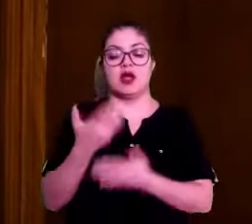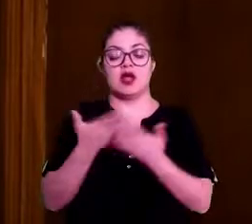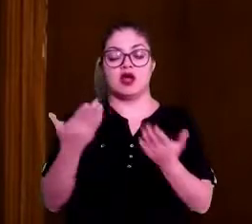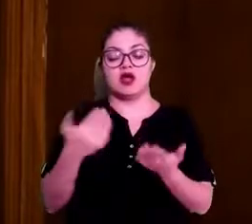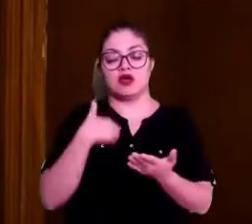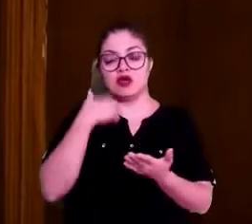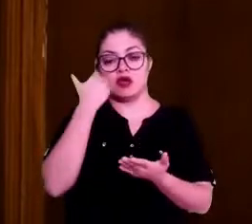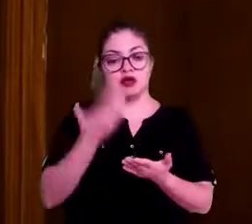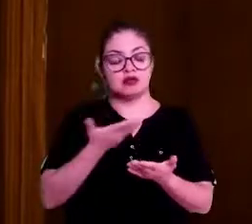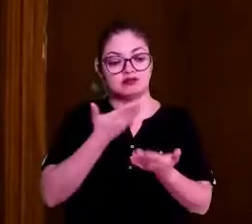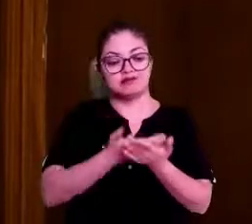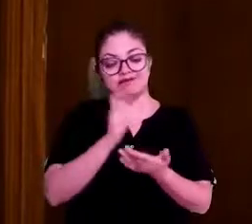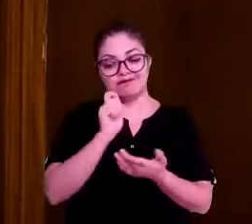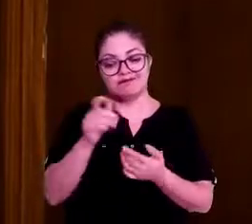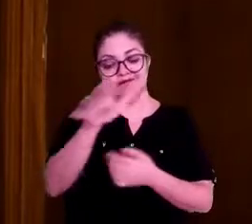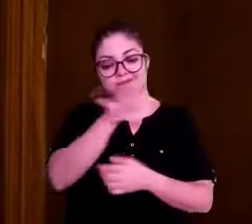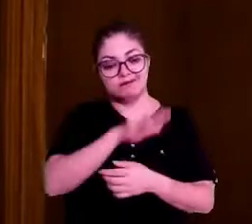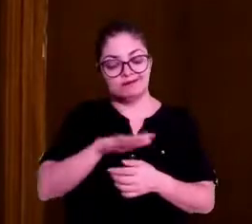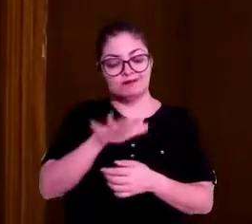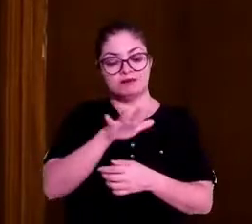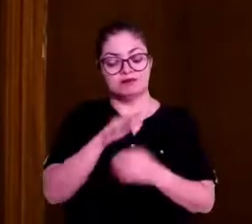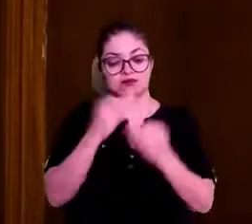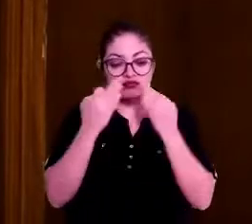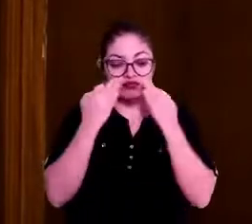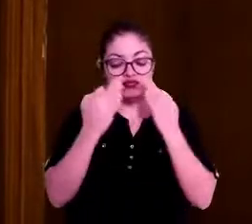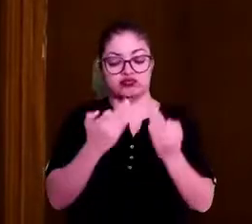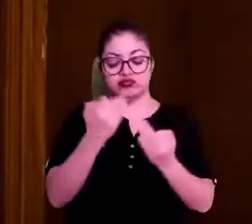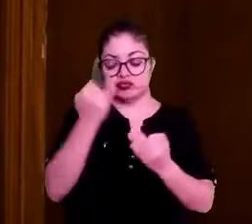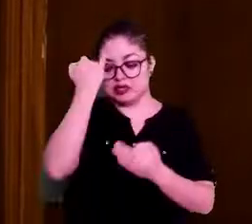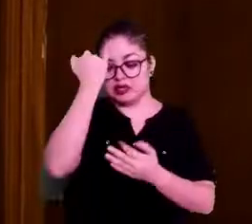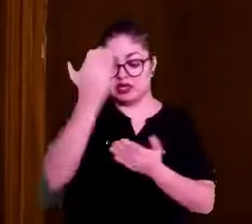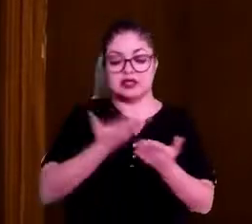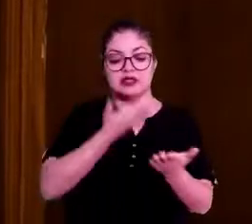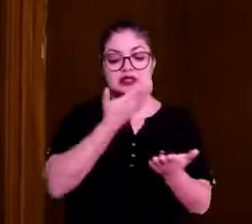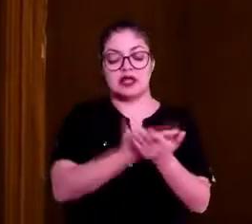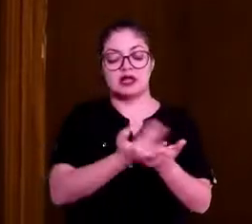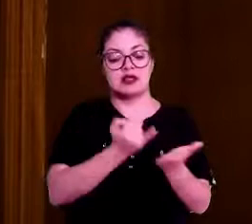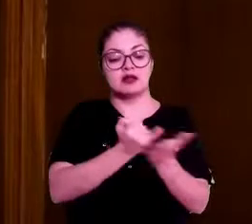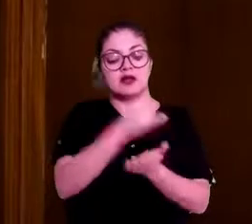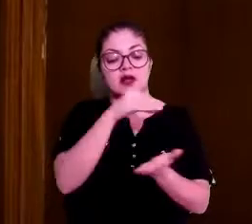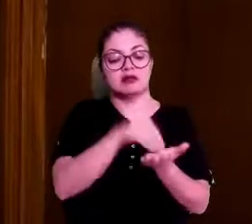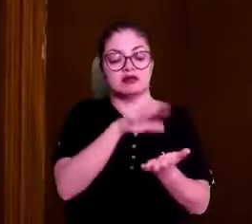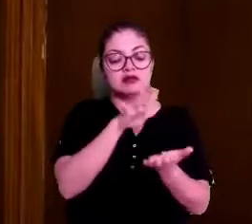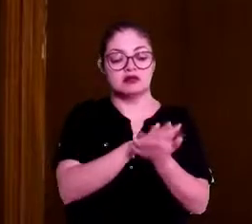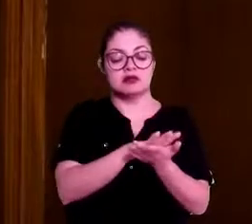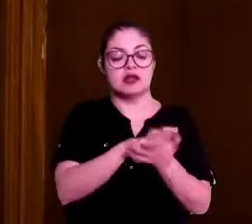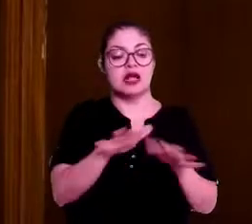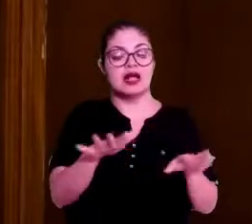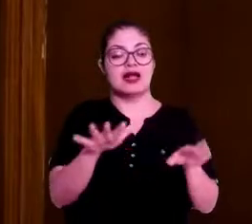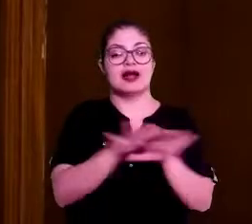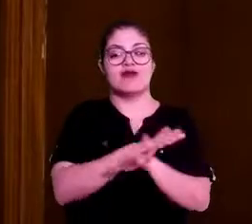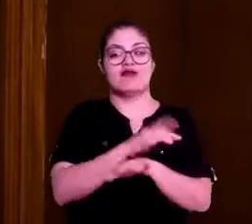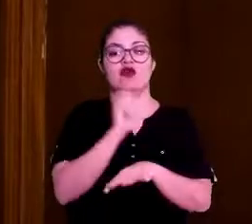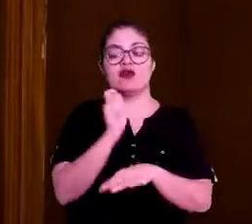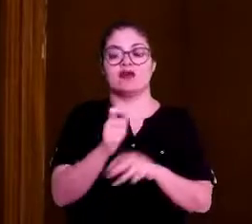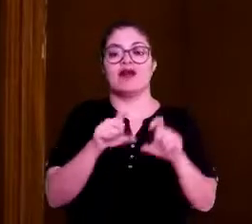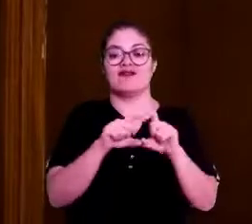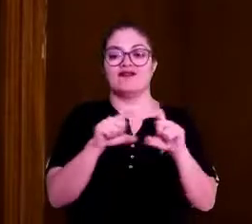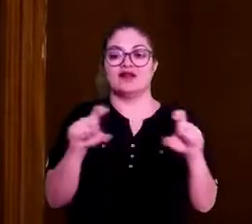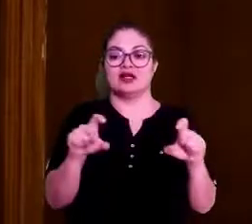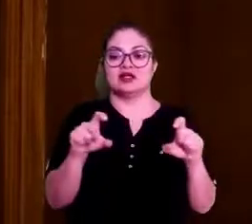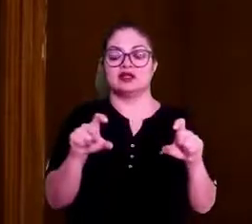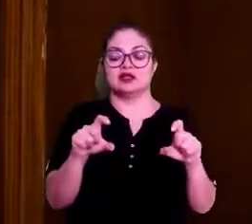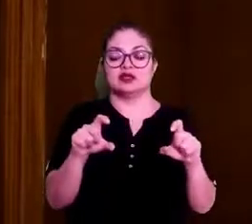consideración de esta honorable soberanía la presente iniciativa con proyecto de decreto por el que se reforma la fracción